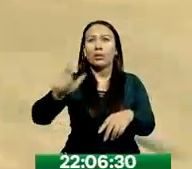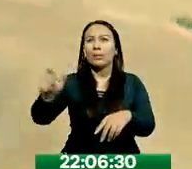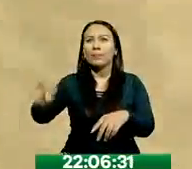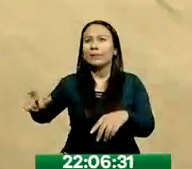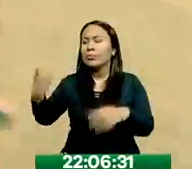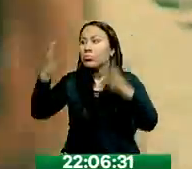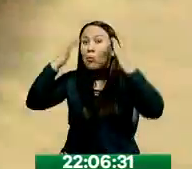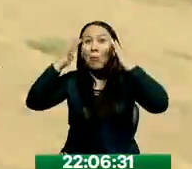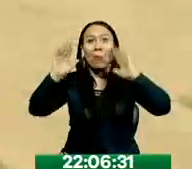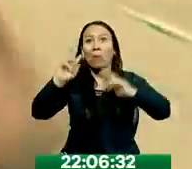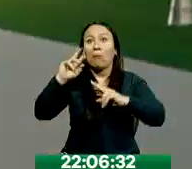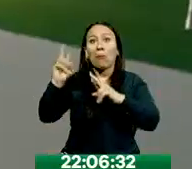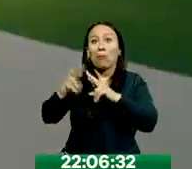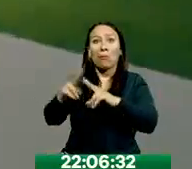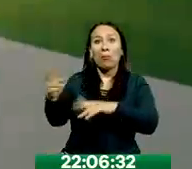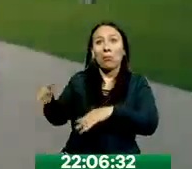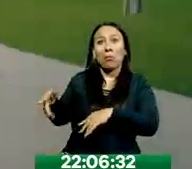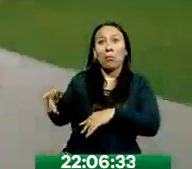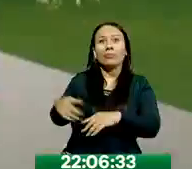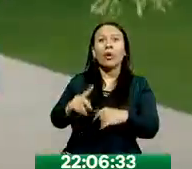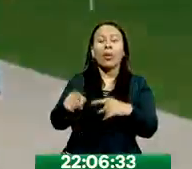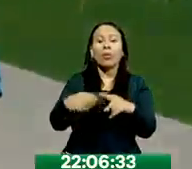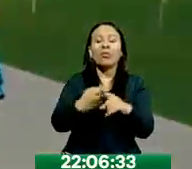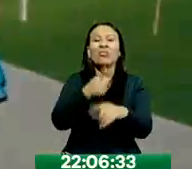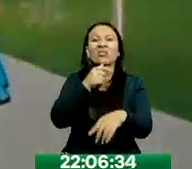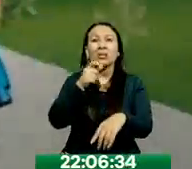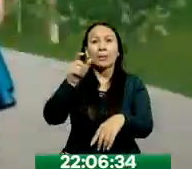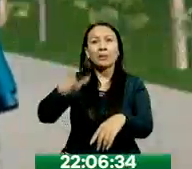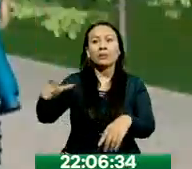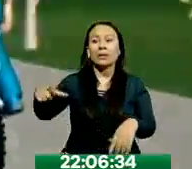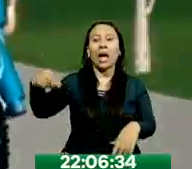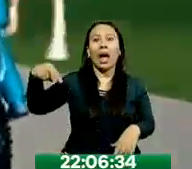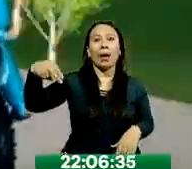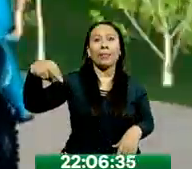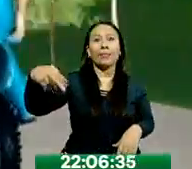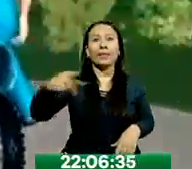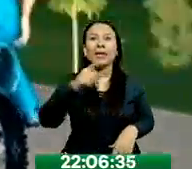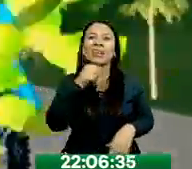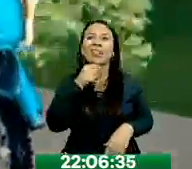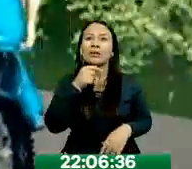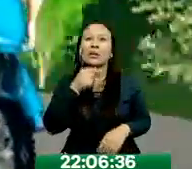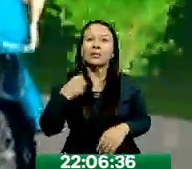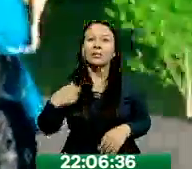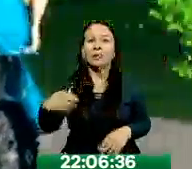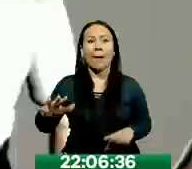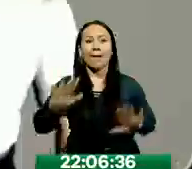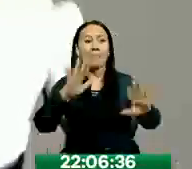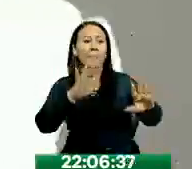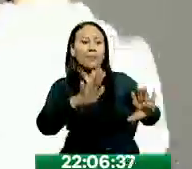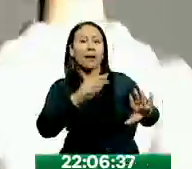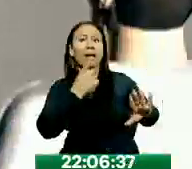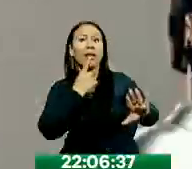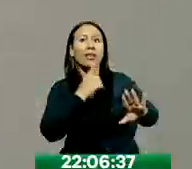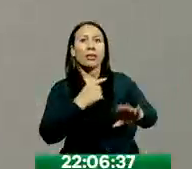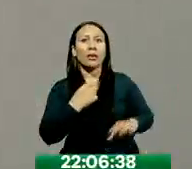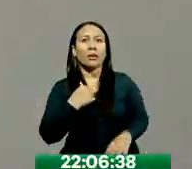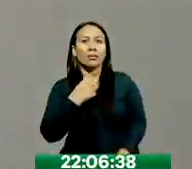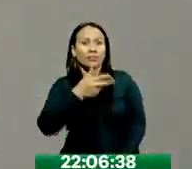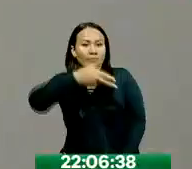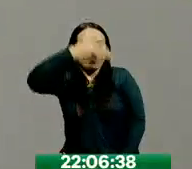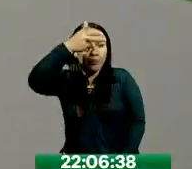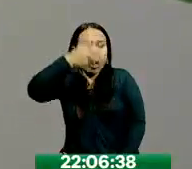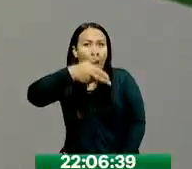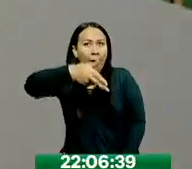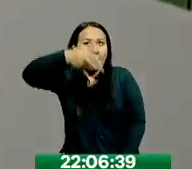desconocidas quienes se movilizaban a pie quienes para poder parar la marcha les habrían realizado varios